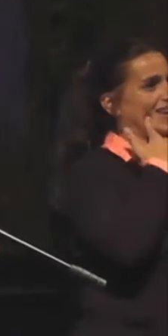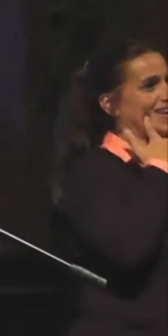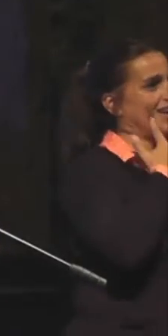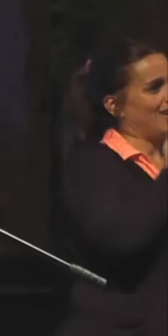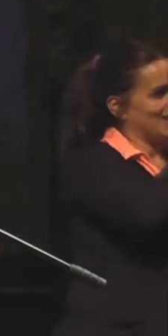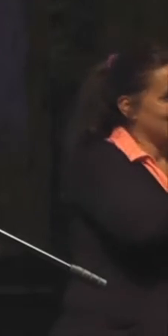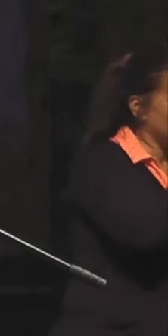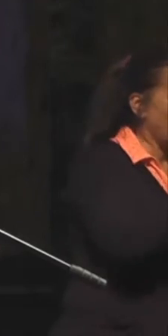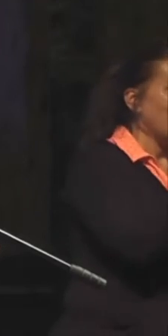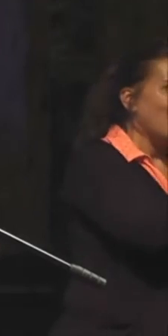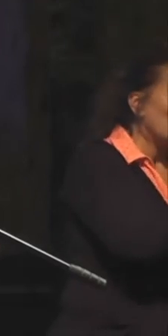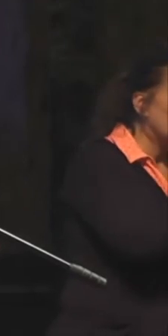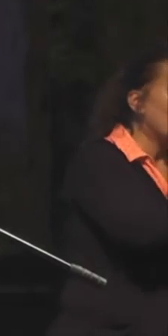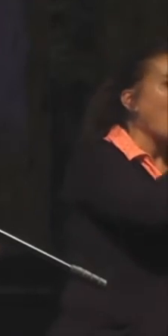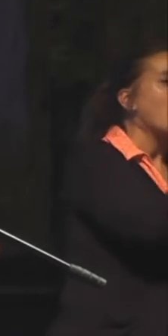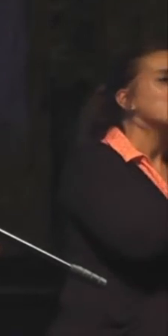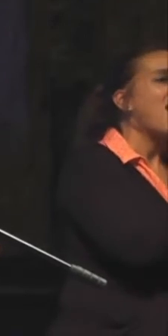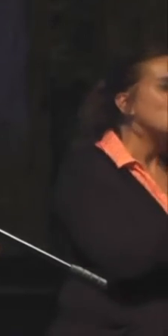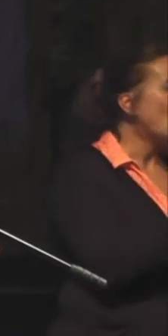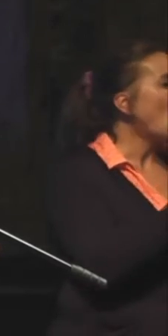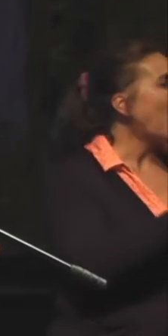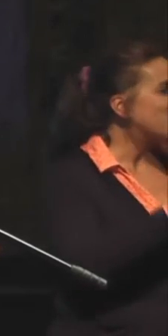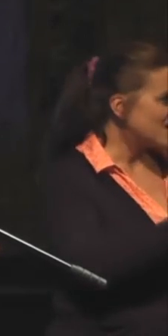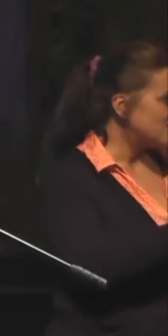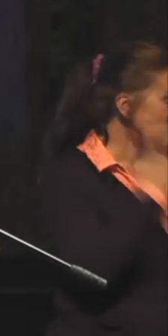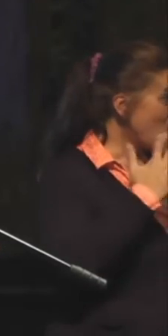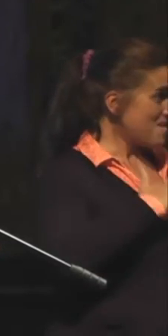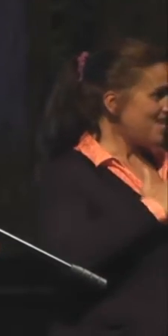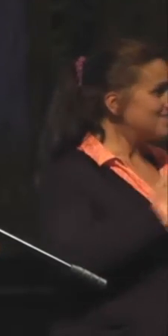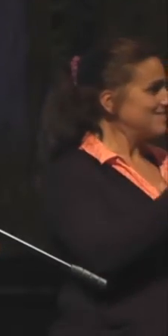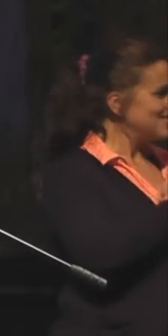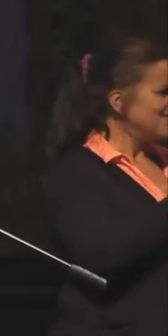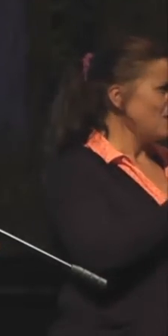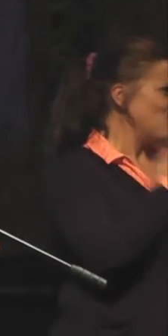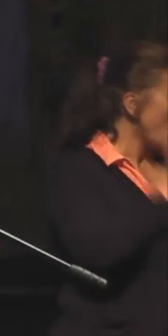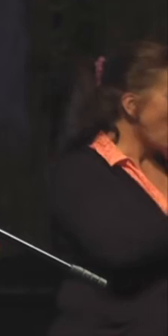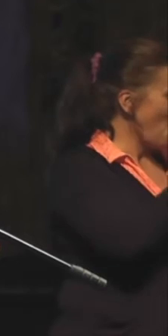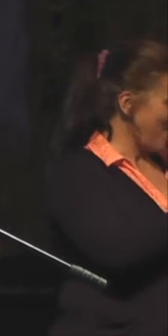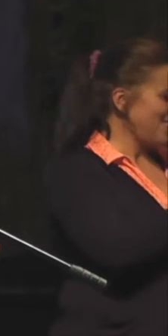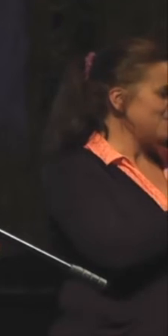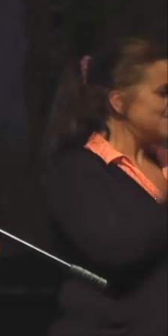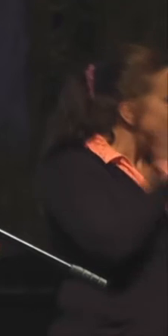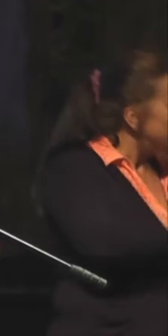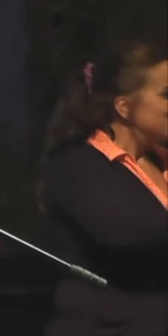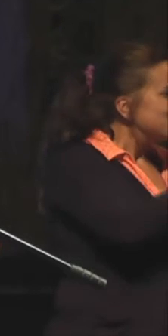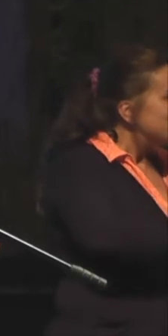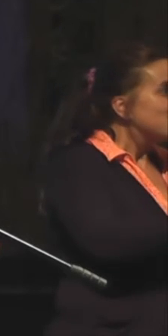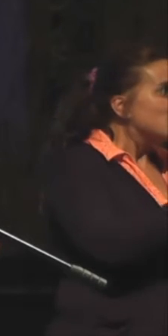con mario' heather en casa muchos encuentros pocos desencuentros